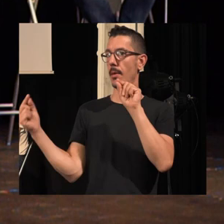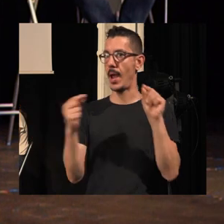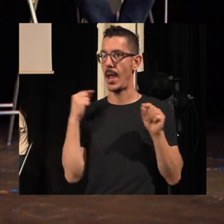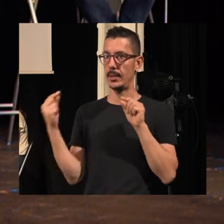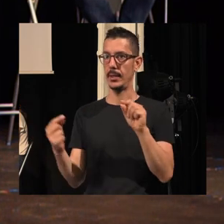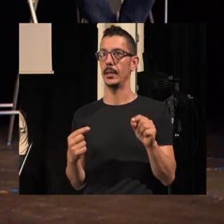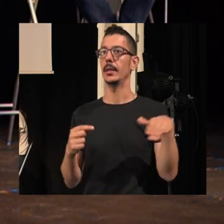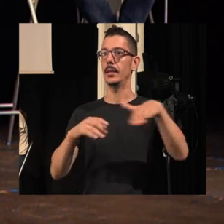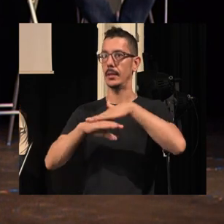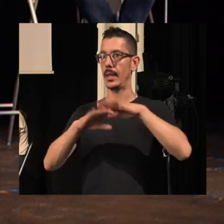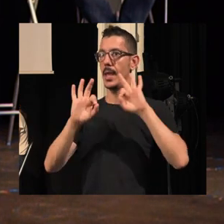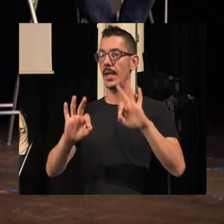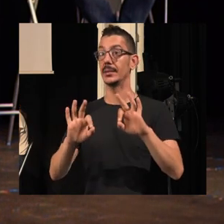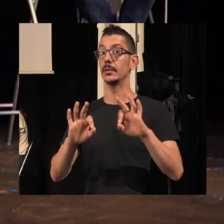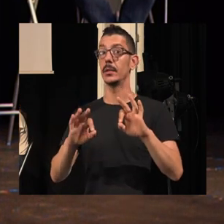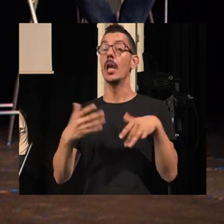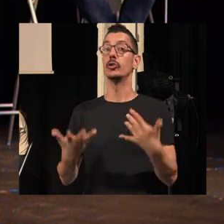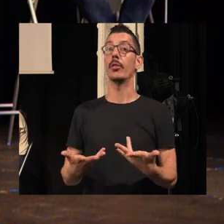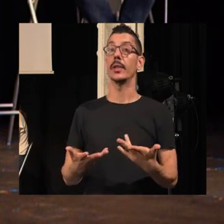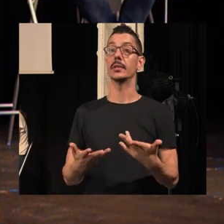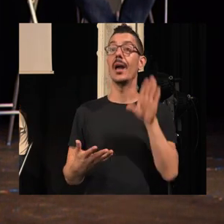los llamados ayuntamientos del cambio